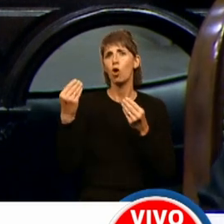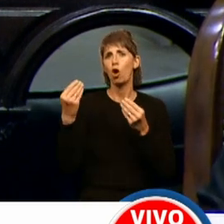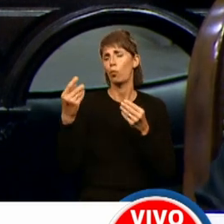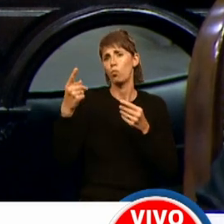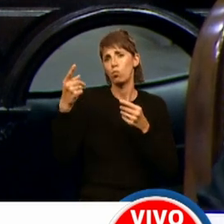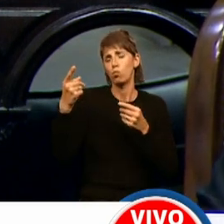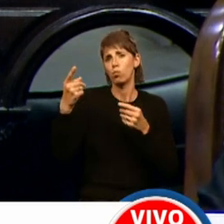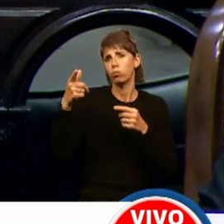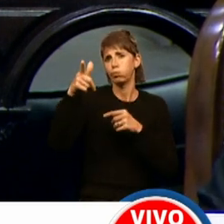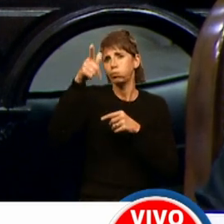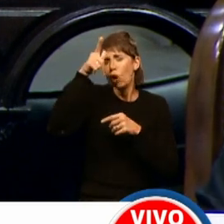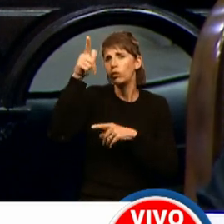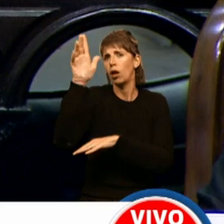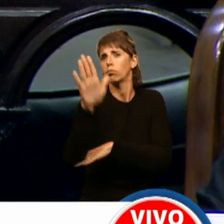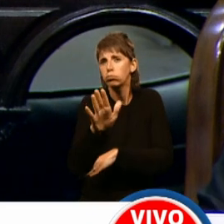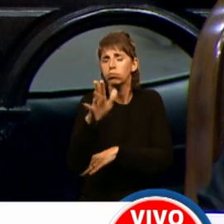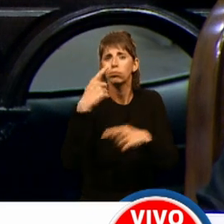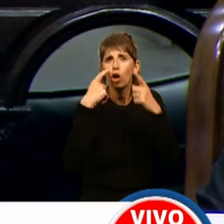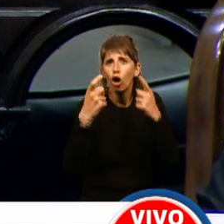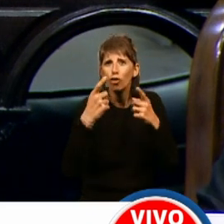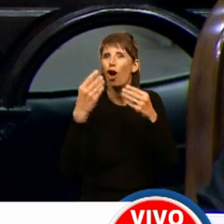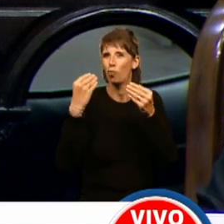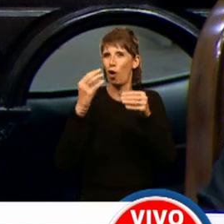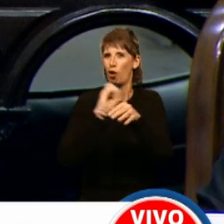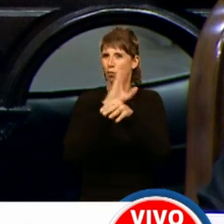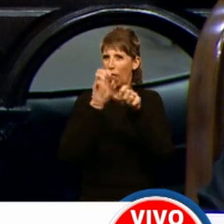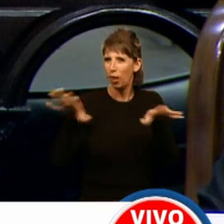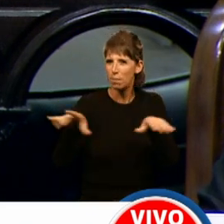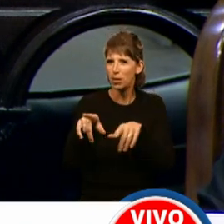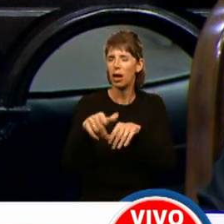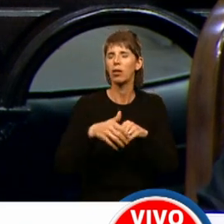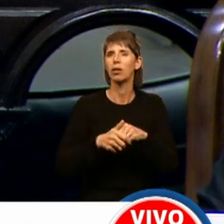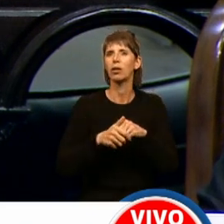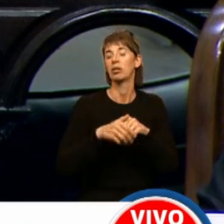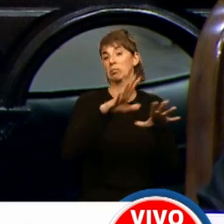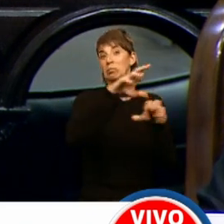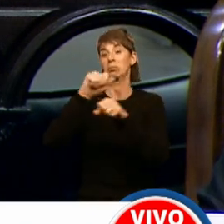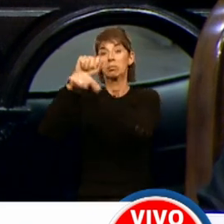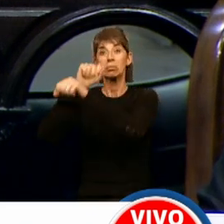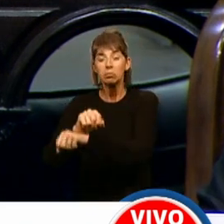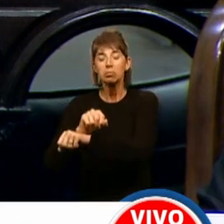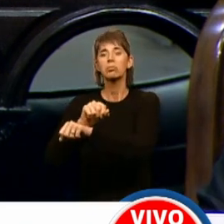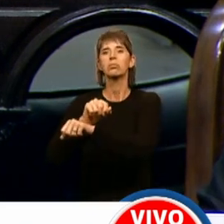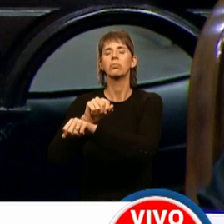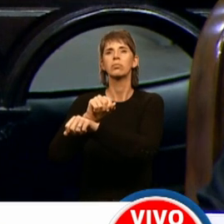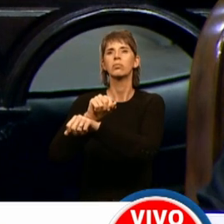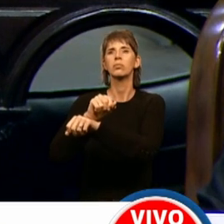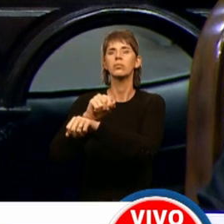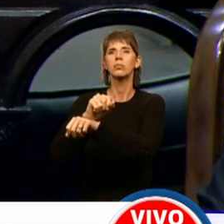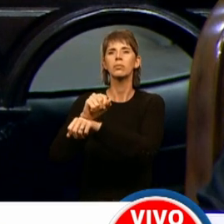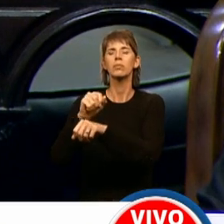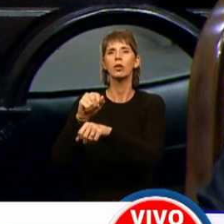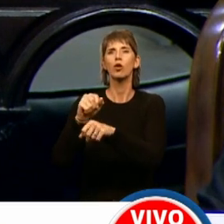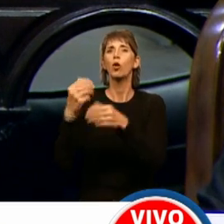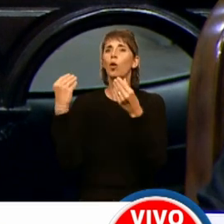controles a partir de la pandemia pero que fue a luego de ello detenida porque